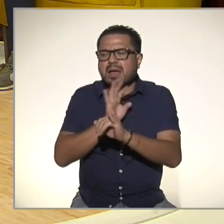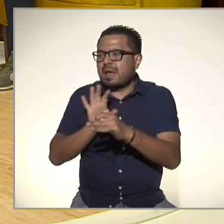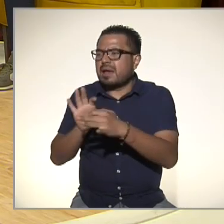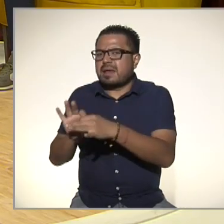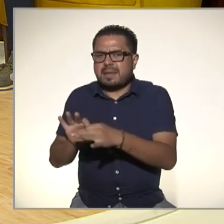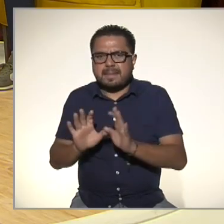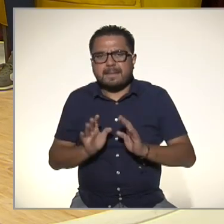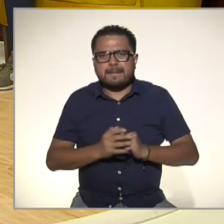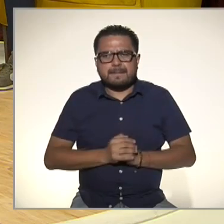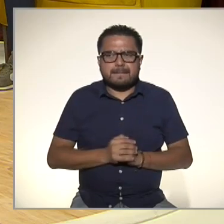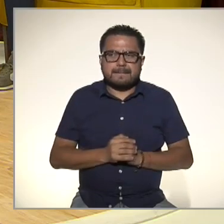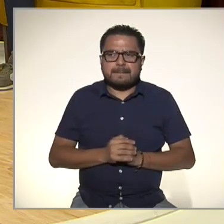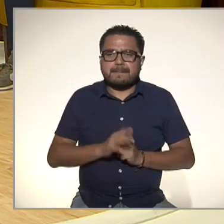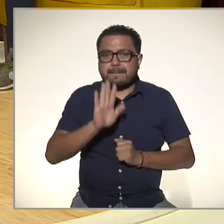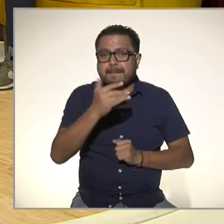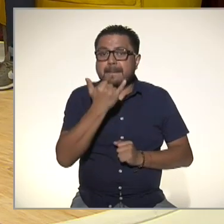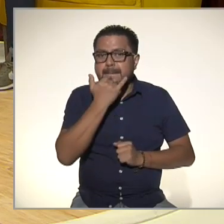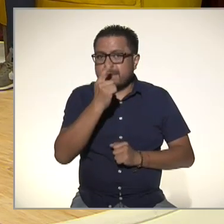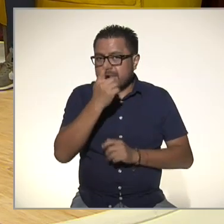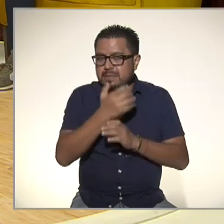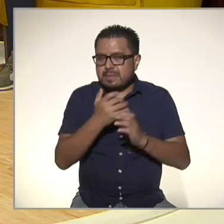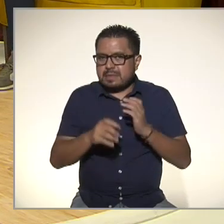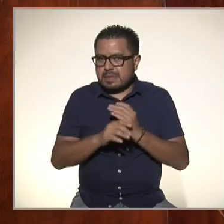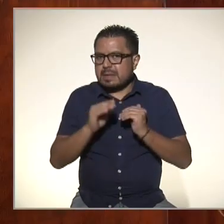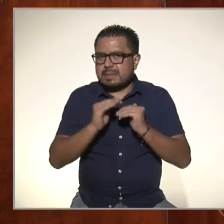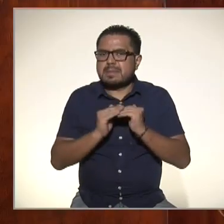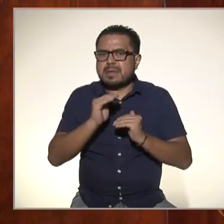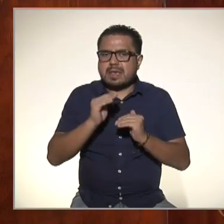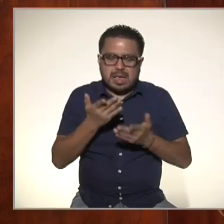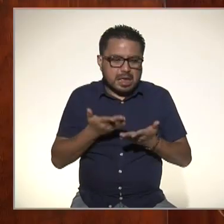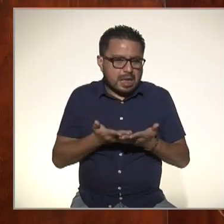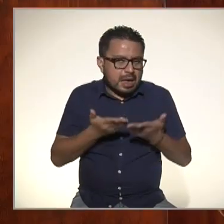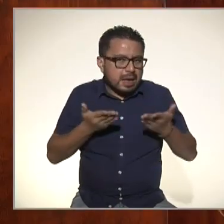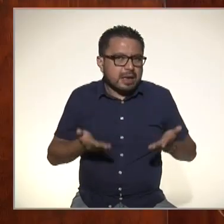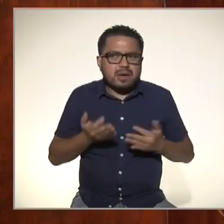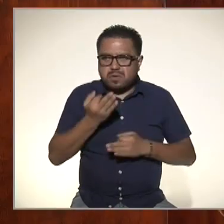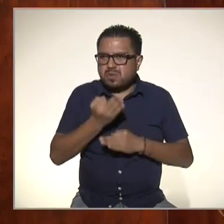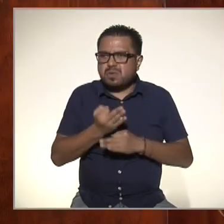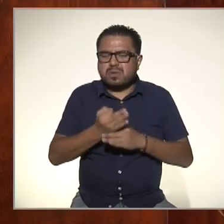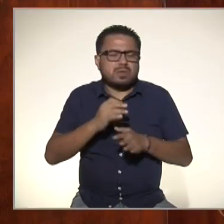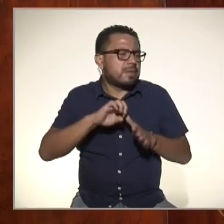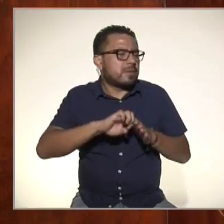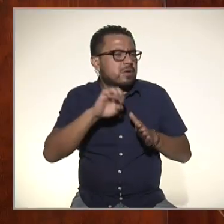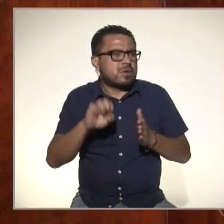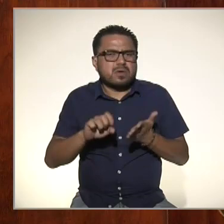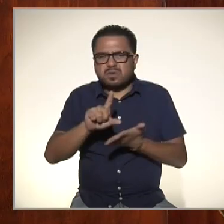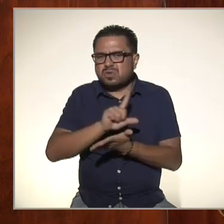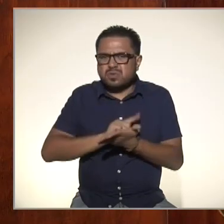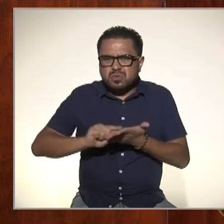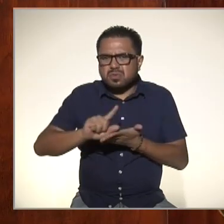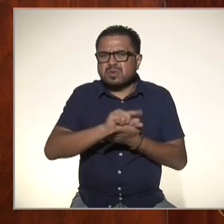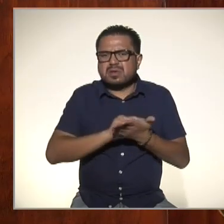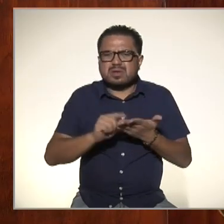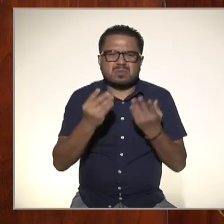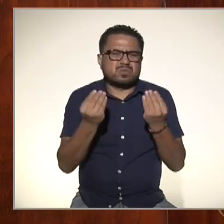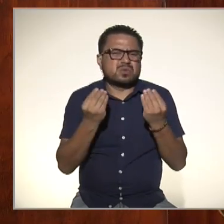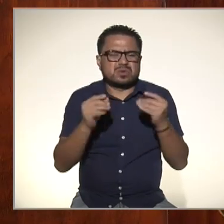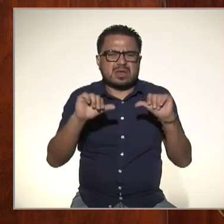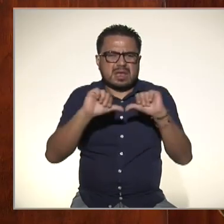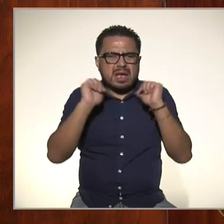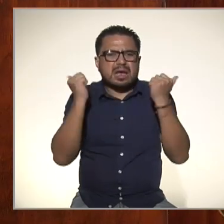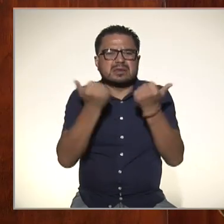redes sociales. Sí, perdón, y una cosa más al respecto es que ahora nuevamente, por ejemplo, en Twitter hay un montón de activistas, de